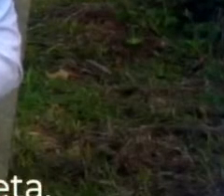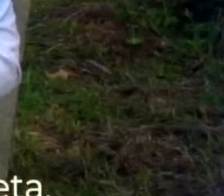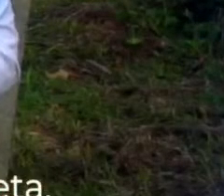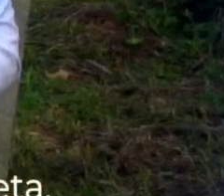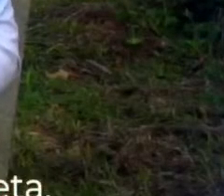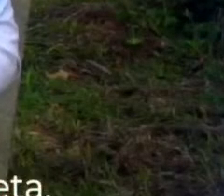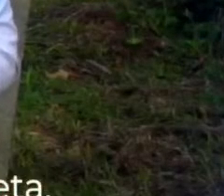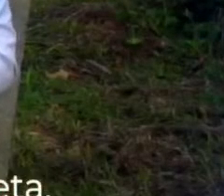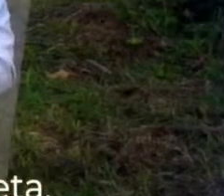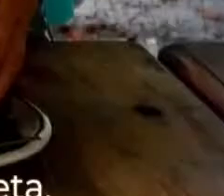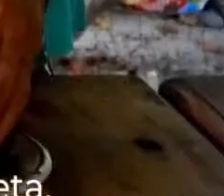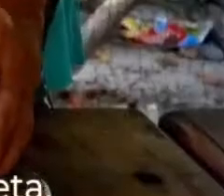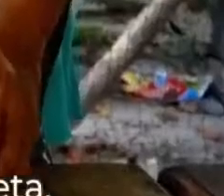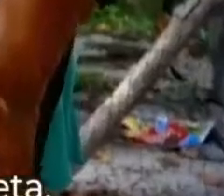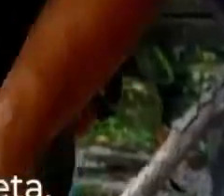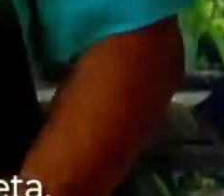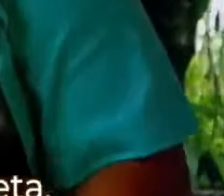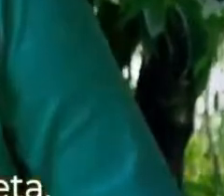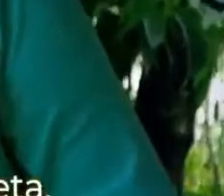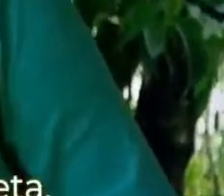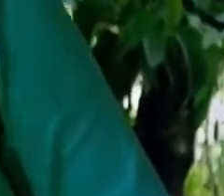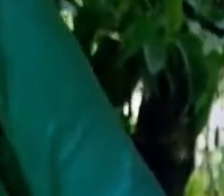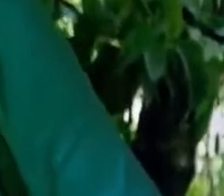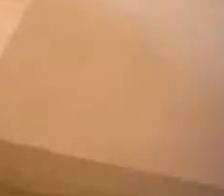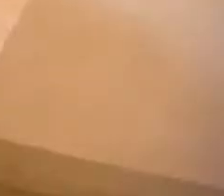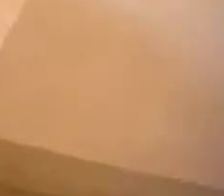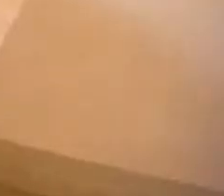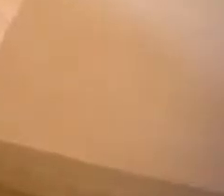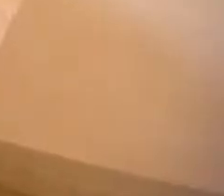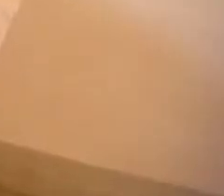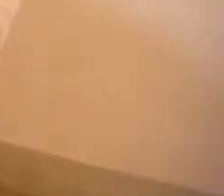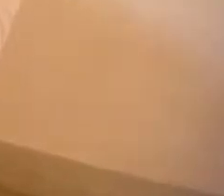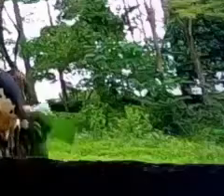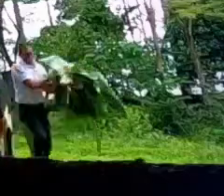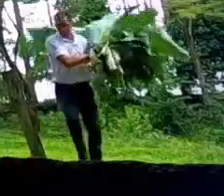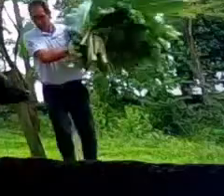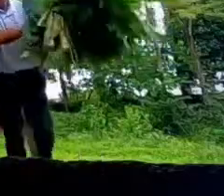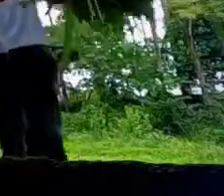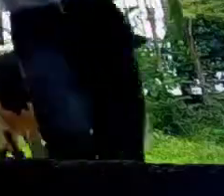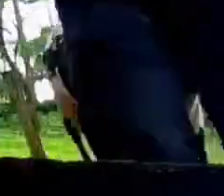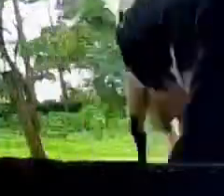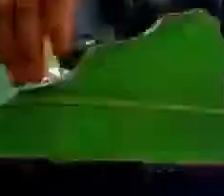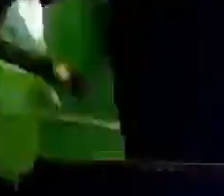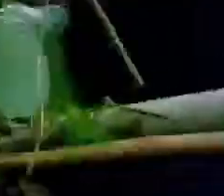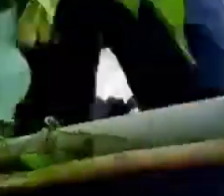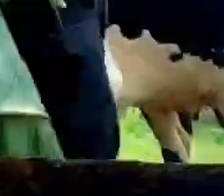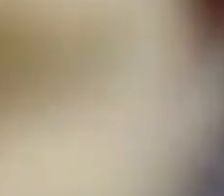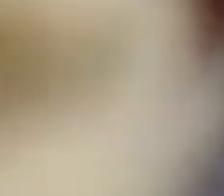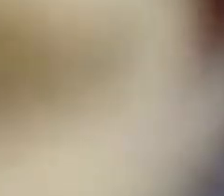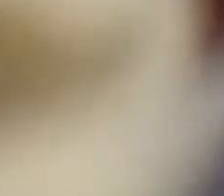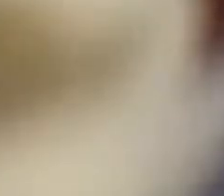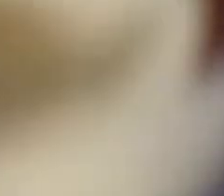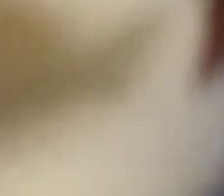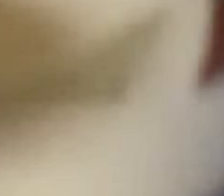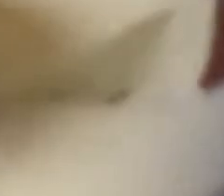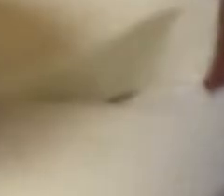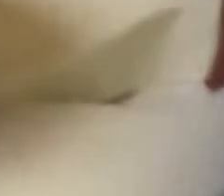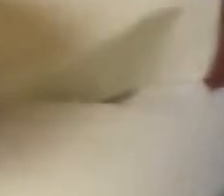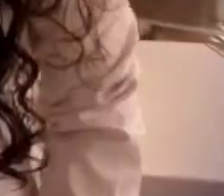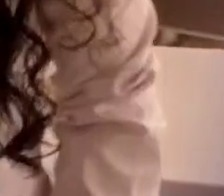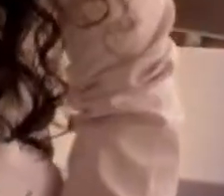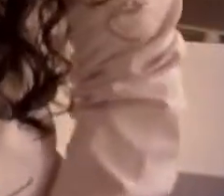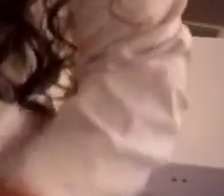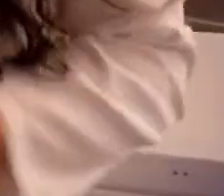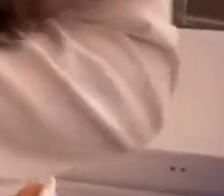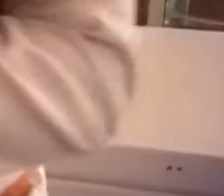Meta, donde somos alrededor de 25 asociaciones, 550 familias productoras de la región, tenemos canales de venta